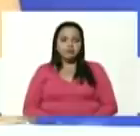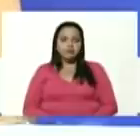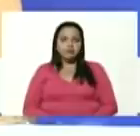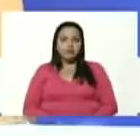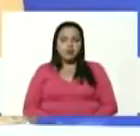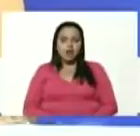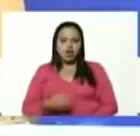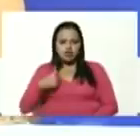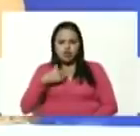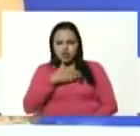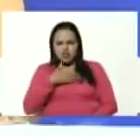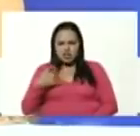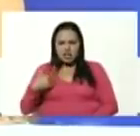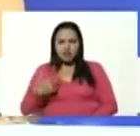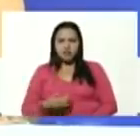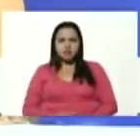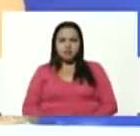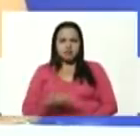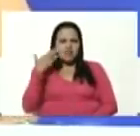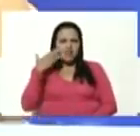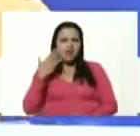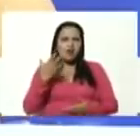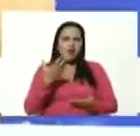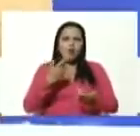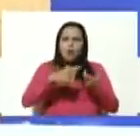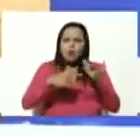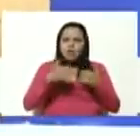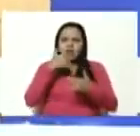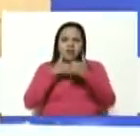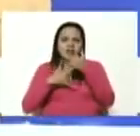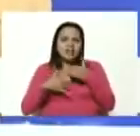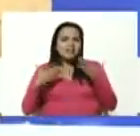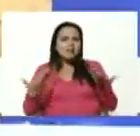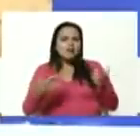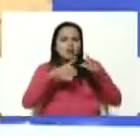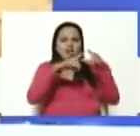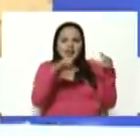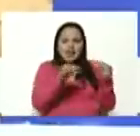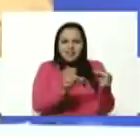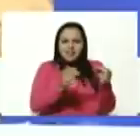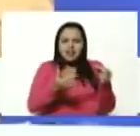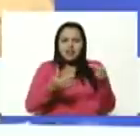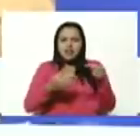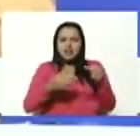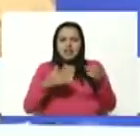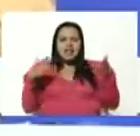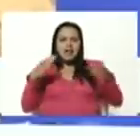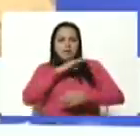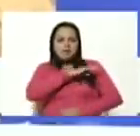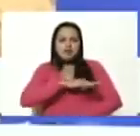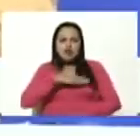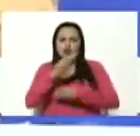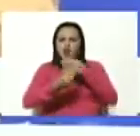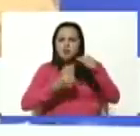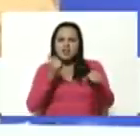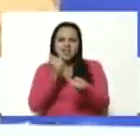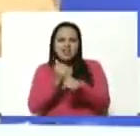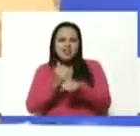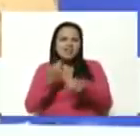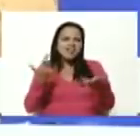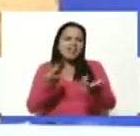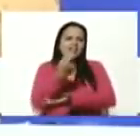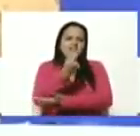saber cuántas Sasaimas hay. ¿Qué pasó con esa tarjeta de la gran misión? ¿Cómo está funcionando? ¿Qué le